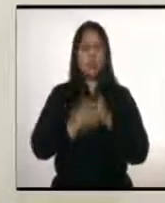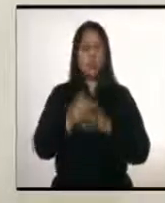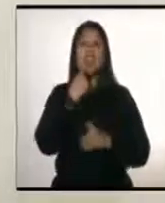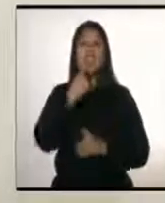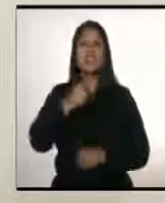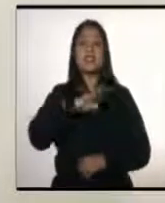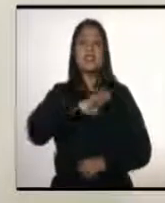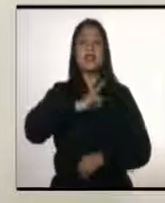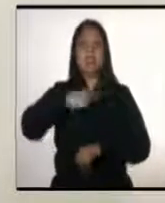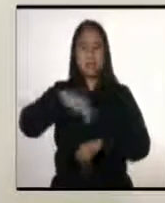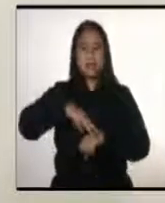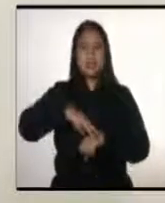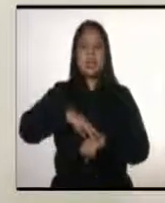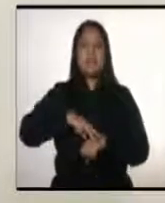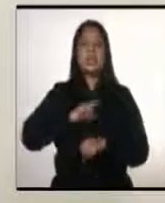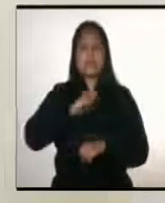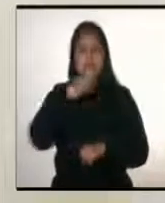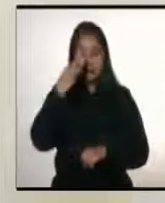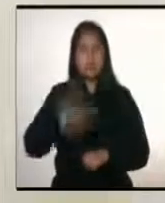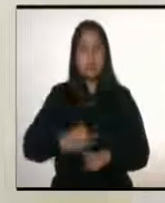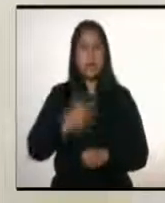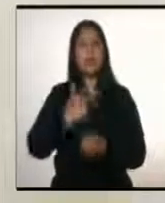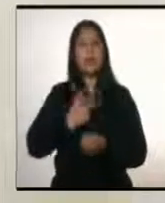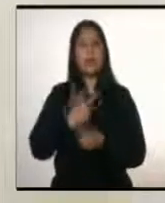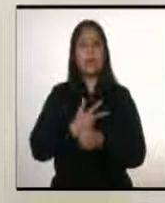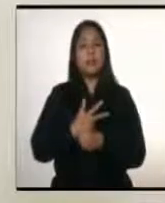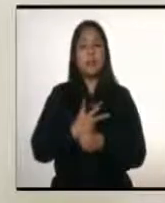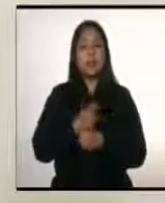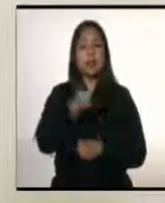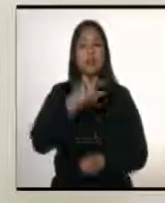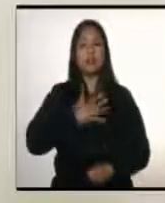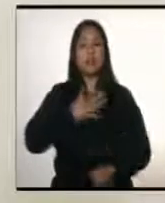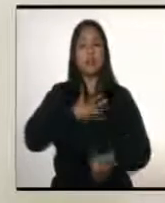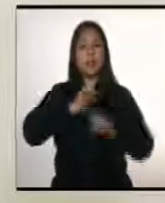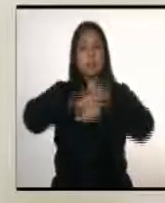nacional sea una realidad. Guatemala, tu